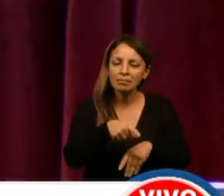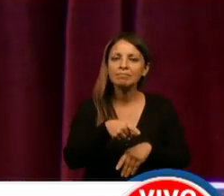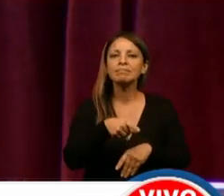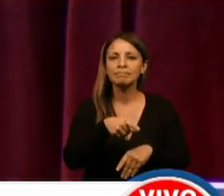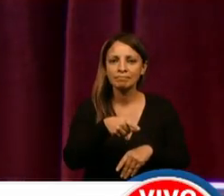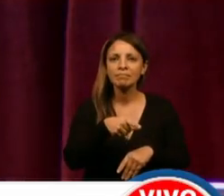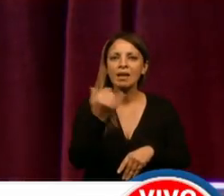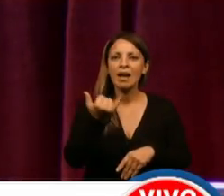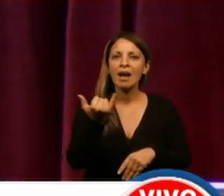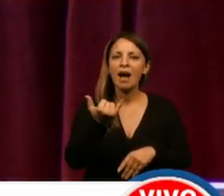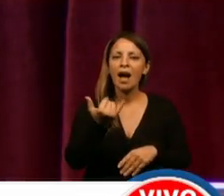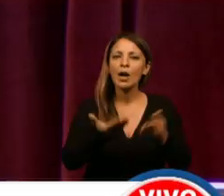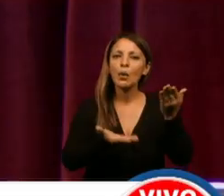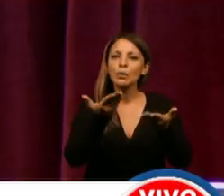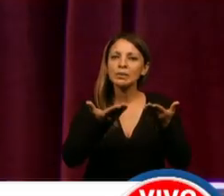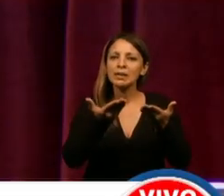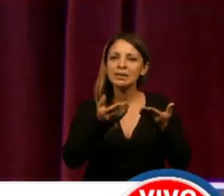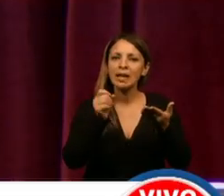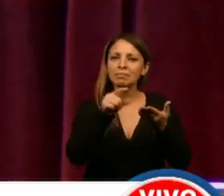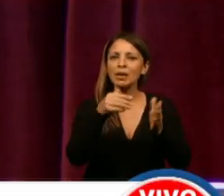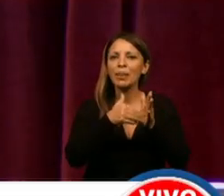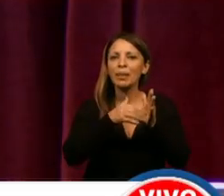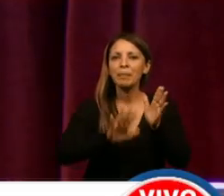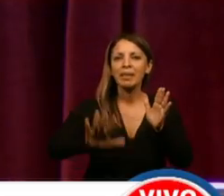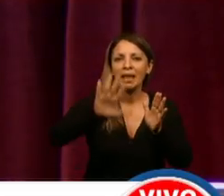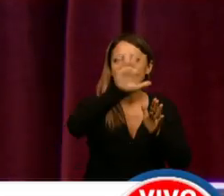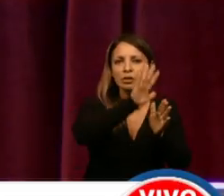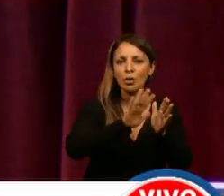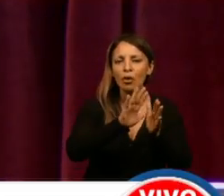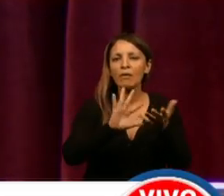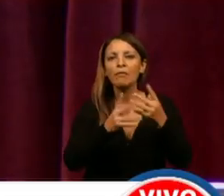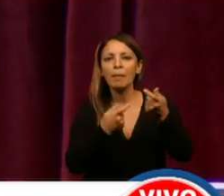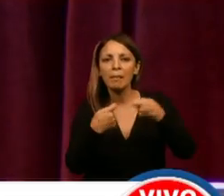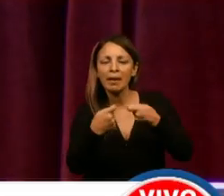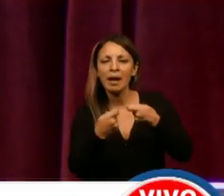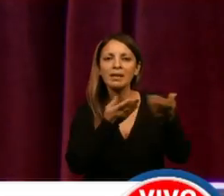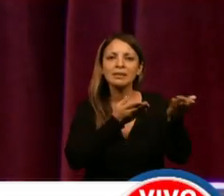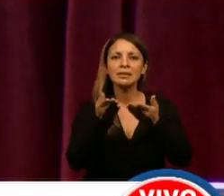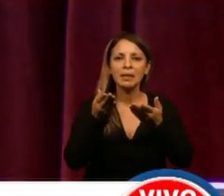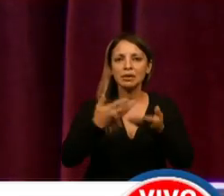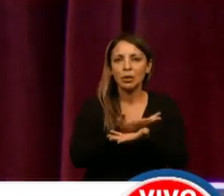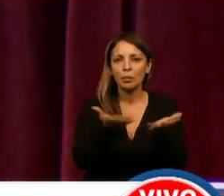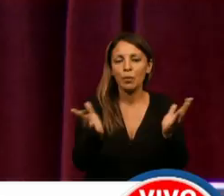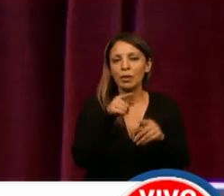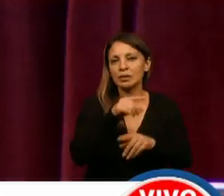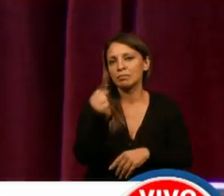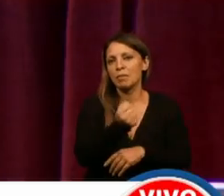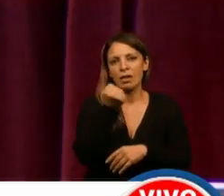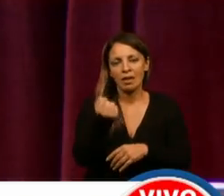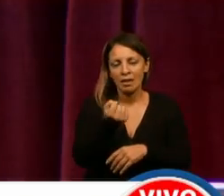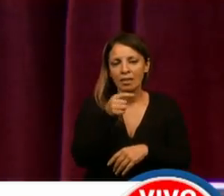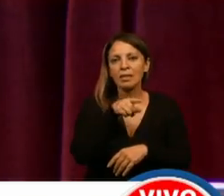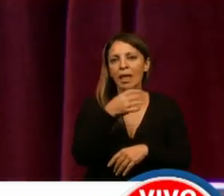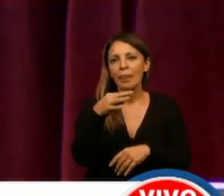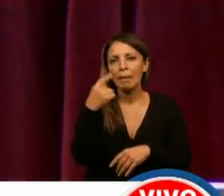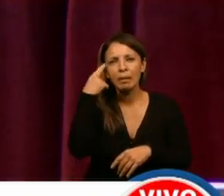componente de justicia territorial que me parece que en la administración y en el uso de los servicios públicos en la argentina tiene que ser clave y tiene que ser